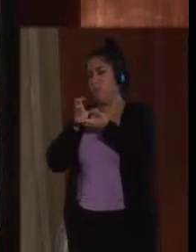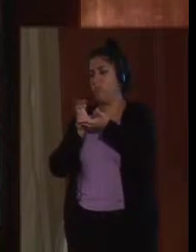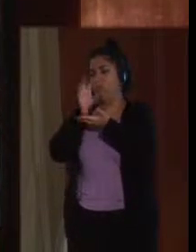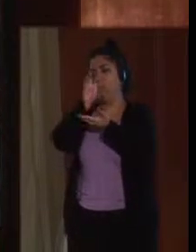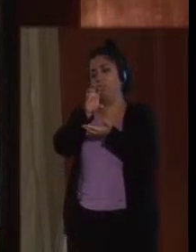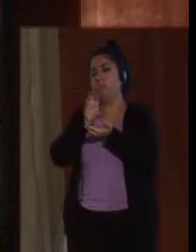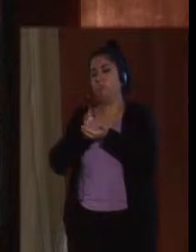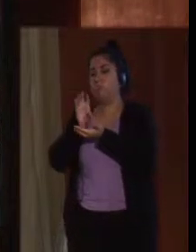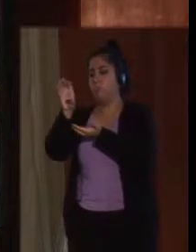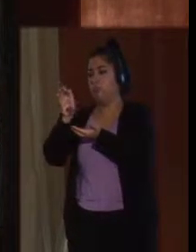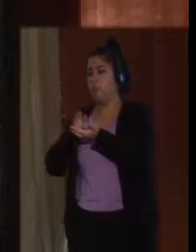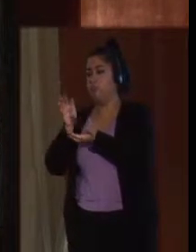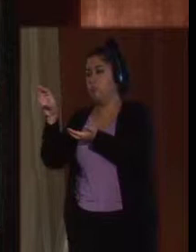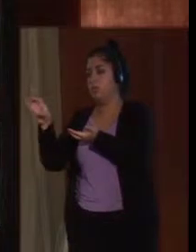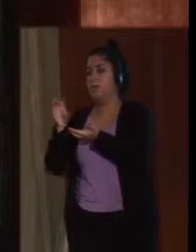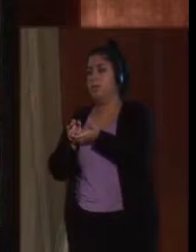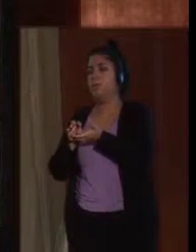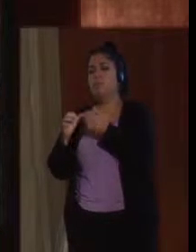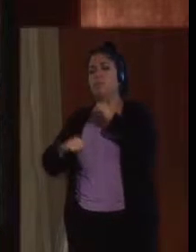desde la experiencia peruana,